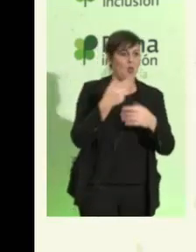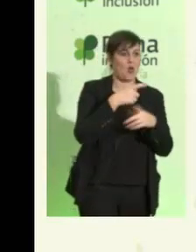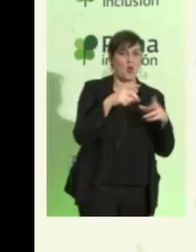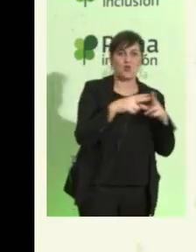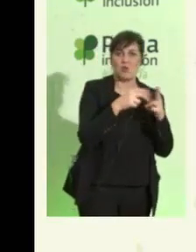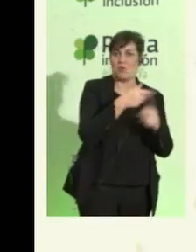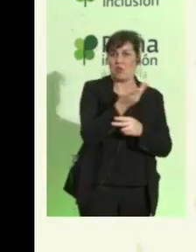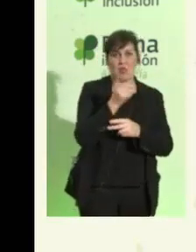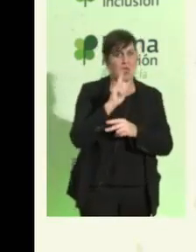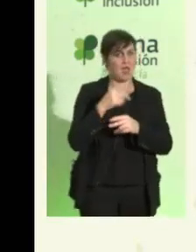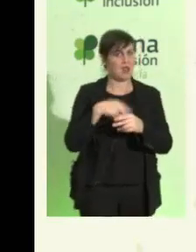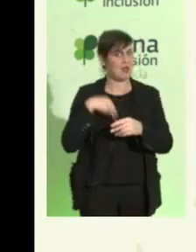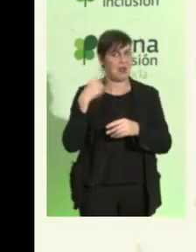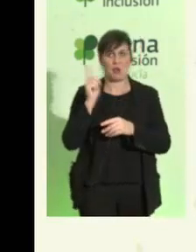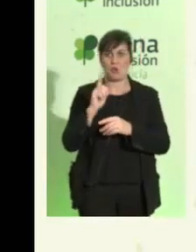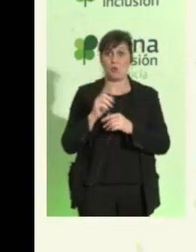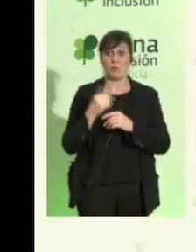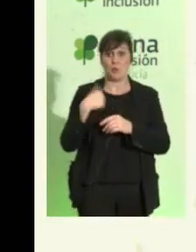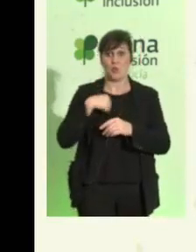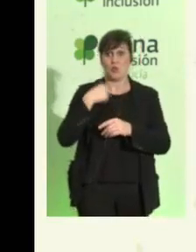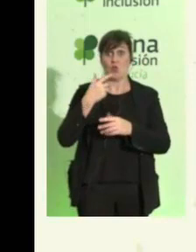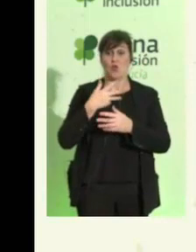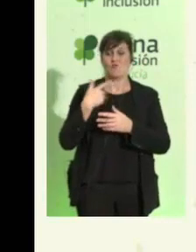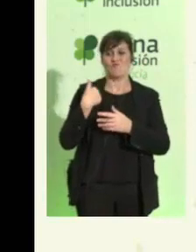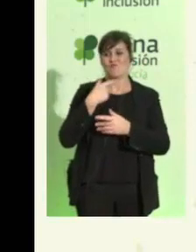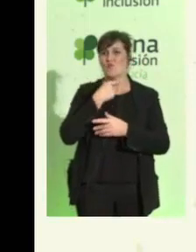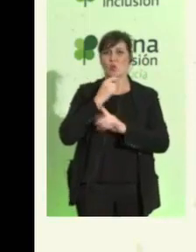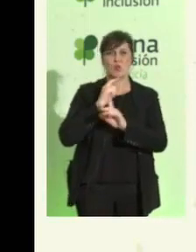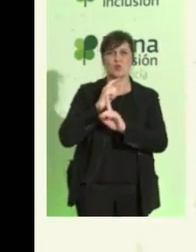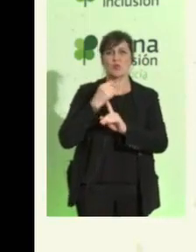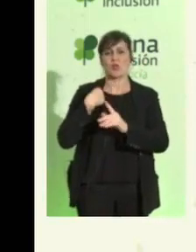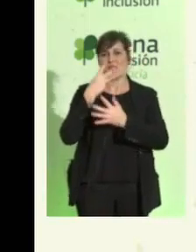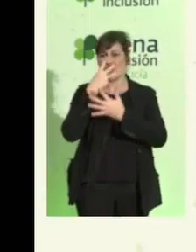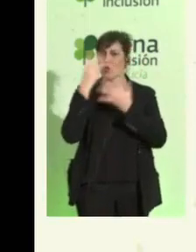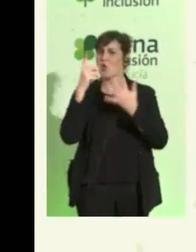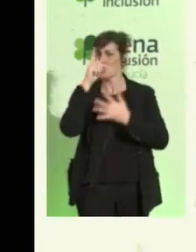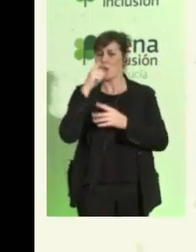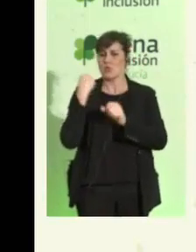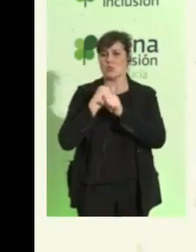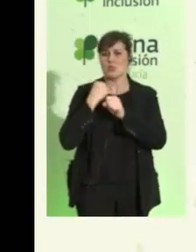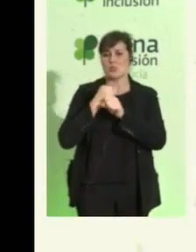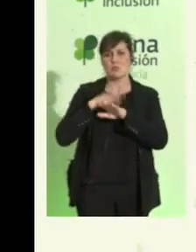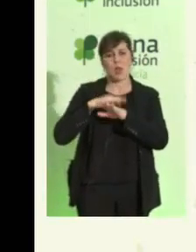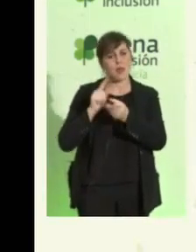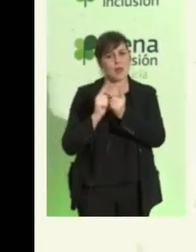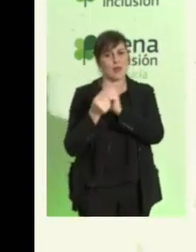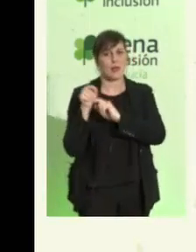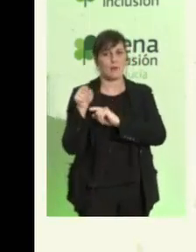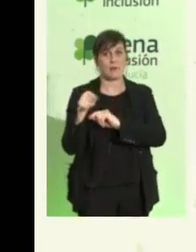pasé 13 años trabajando para cambiarlo. Y en enero de